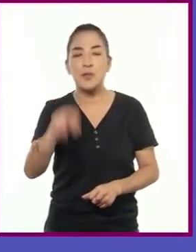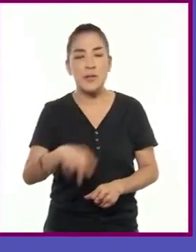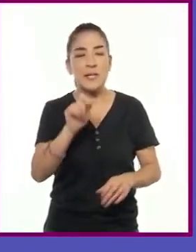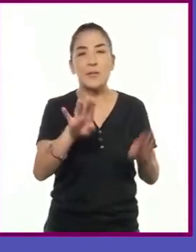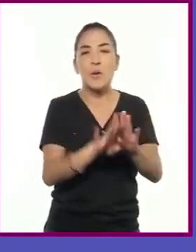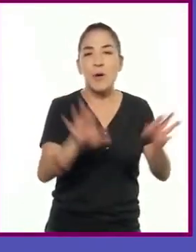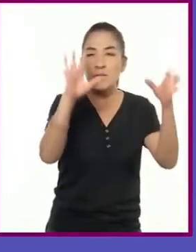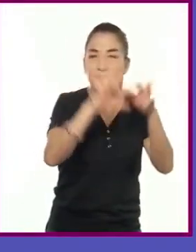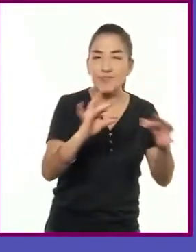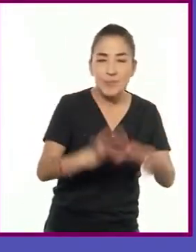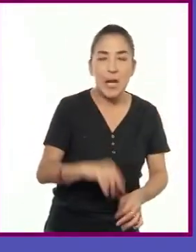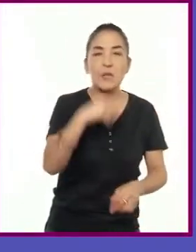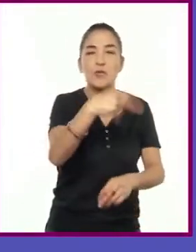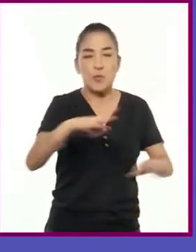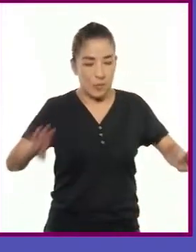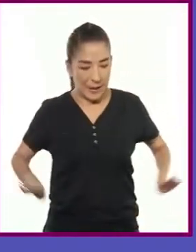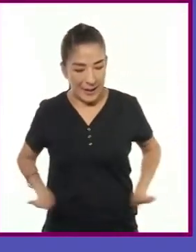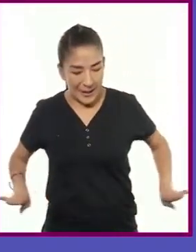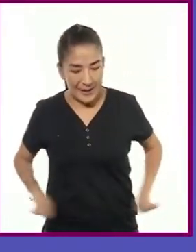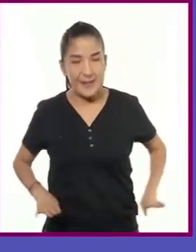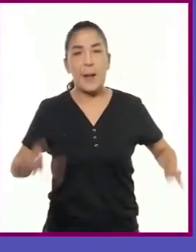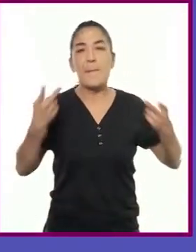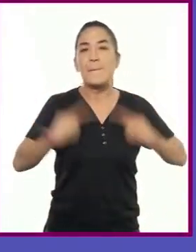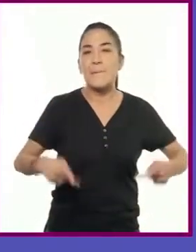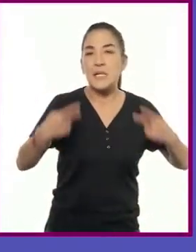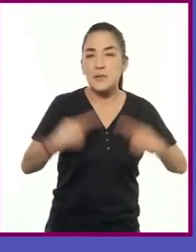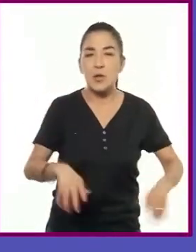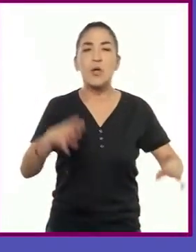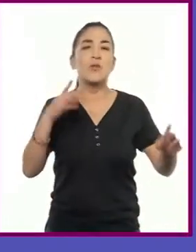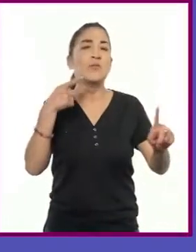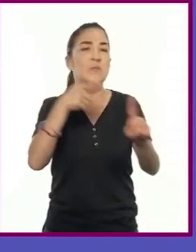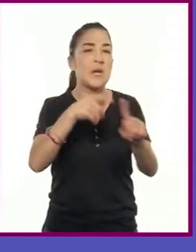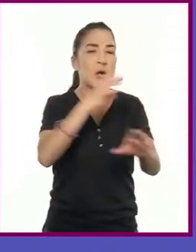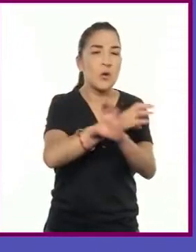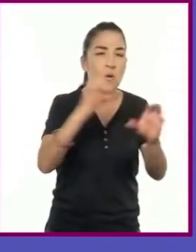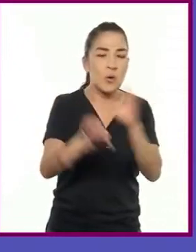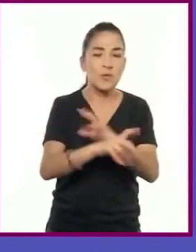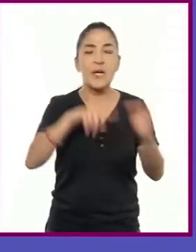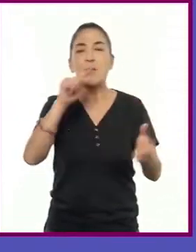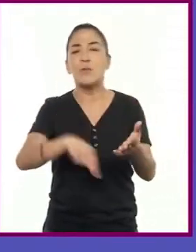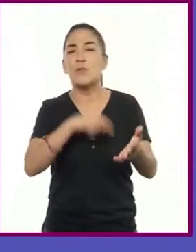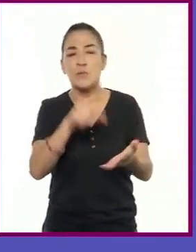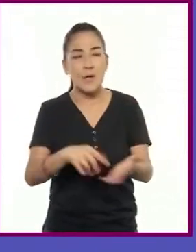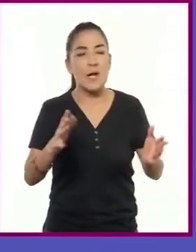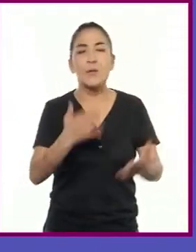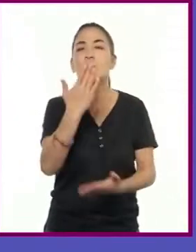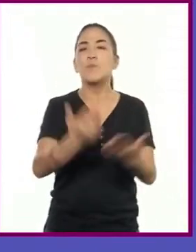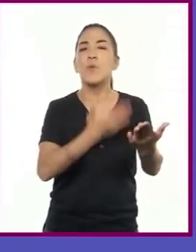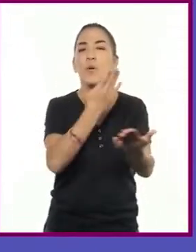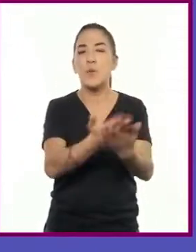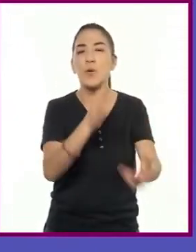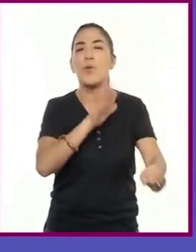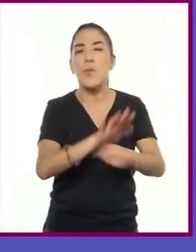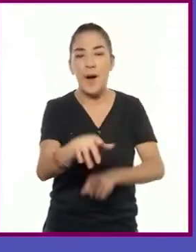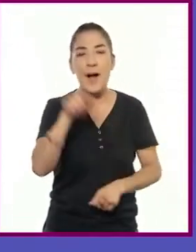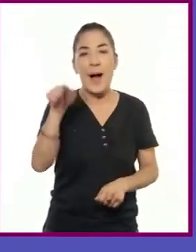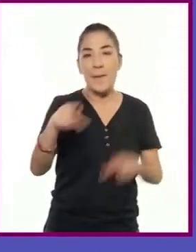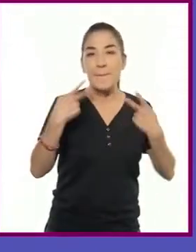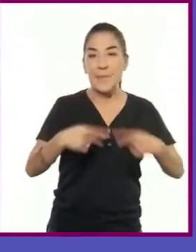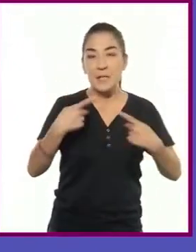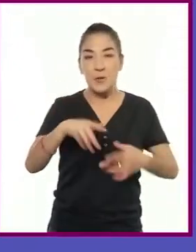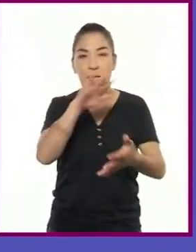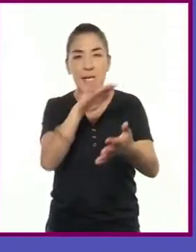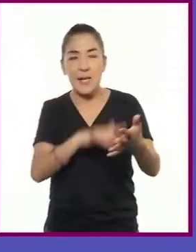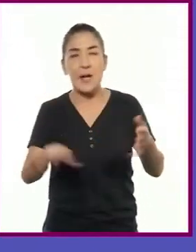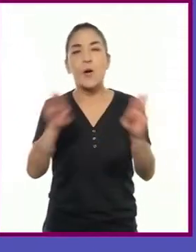rasgos característicos de un objeto, persona, lugar o acontecimiento. Su propósito es crear en el lector una